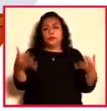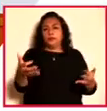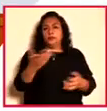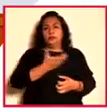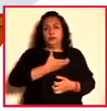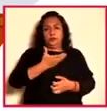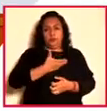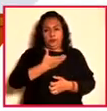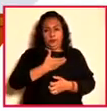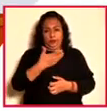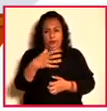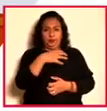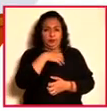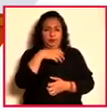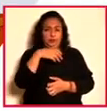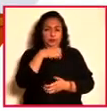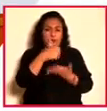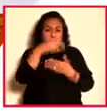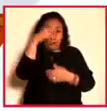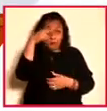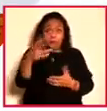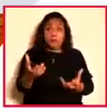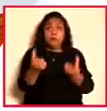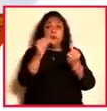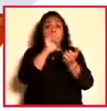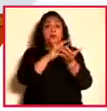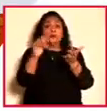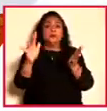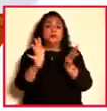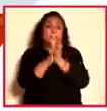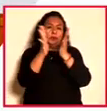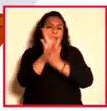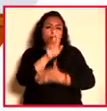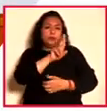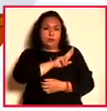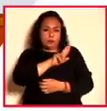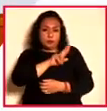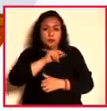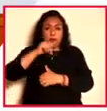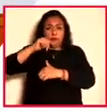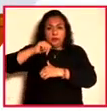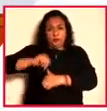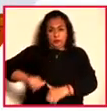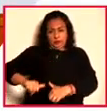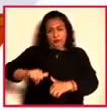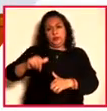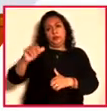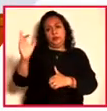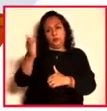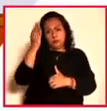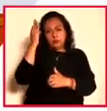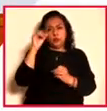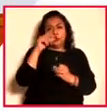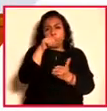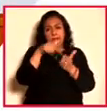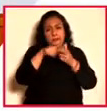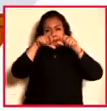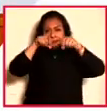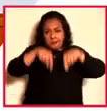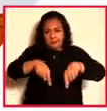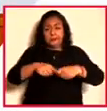del país, y su rescate es gracias a la colaboración de particulares y autoridades locales y federales.